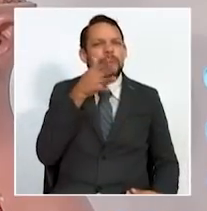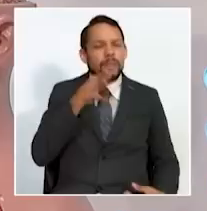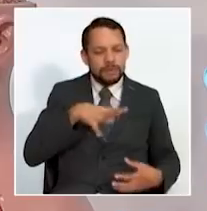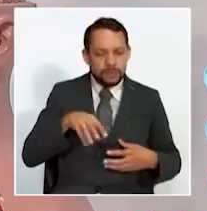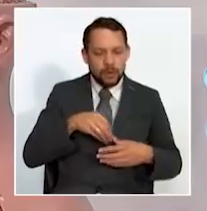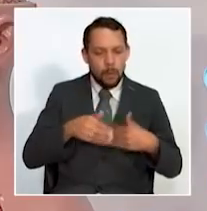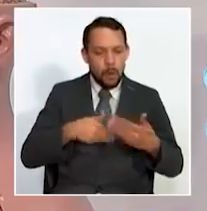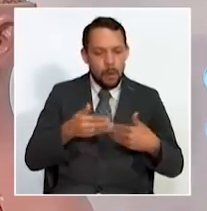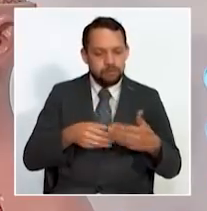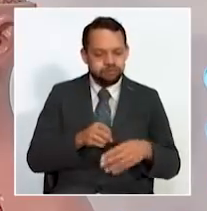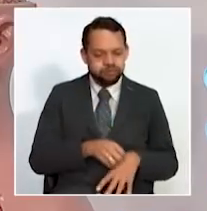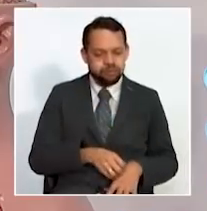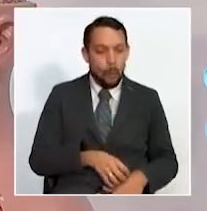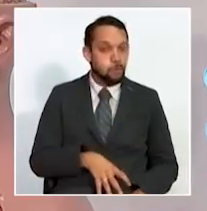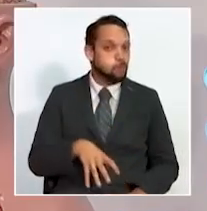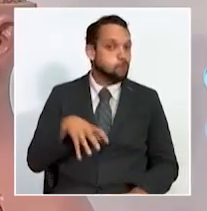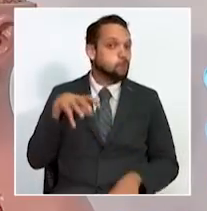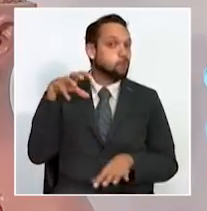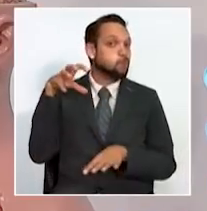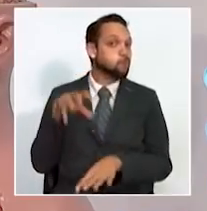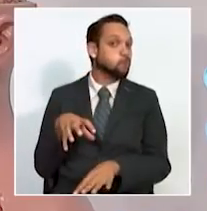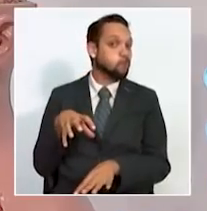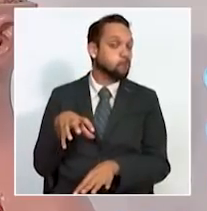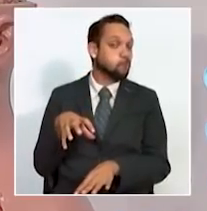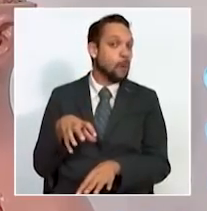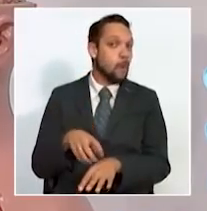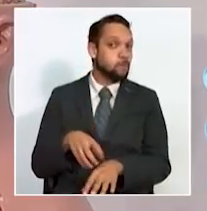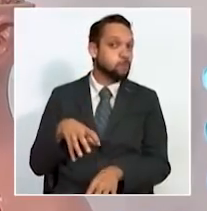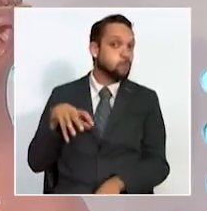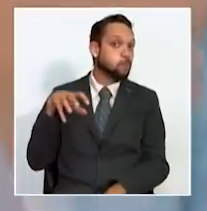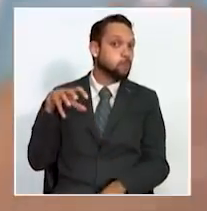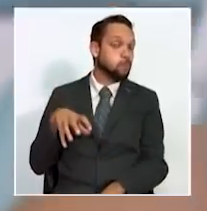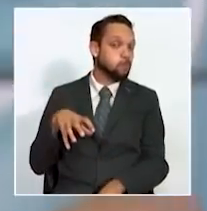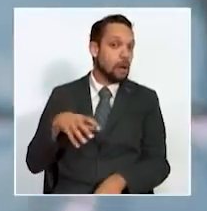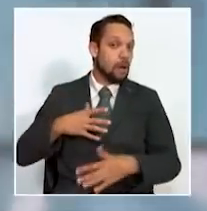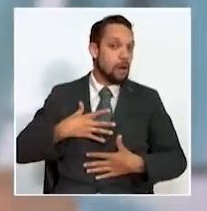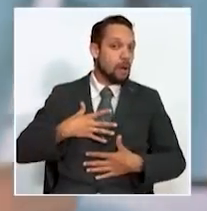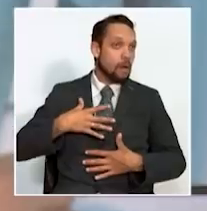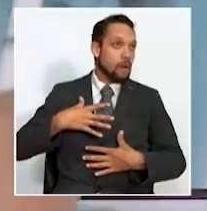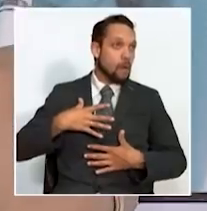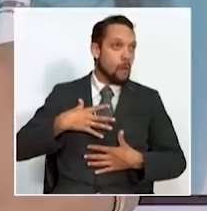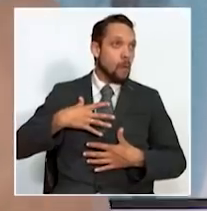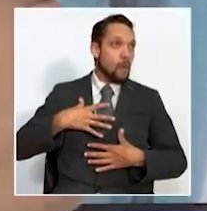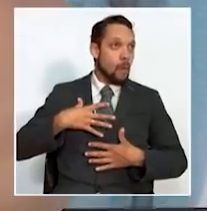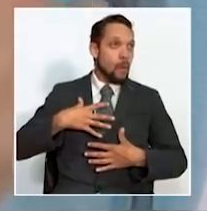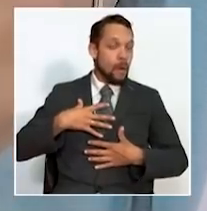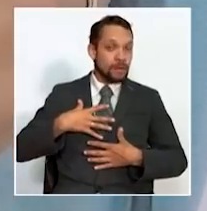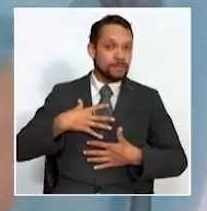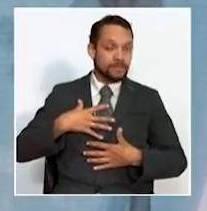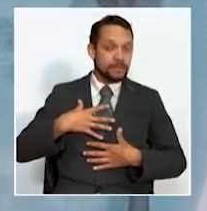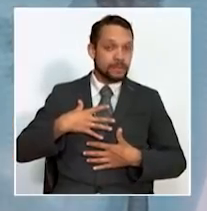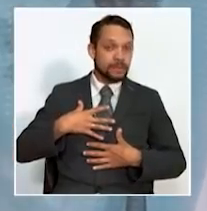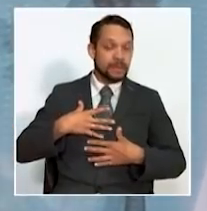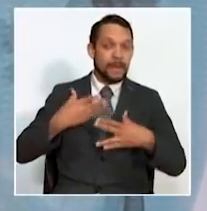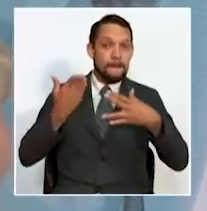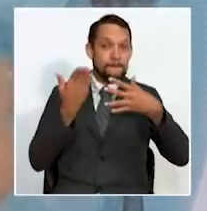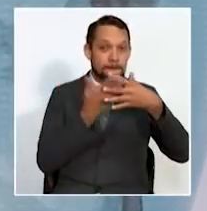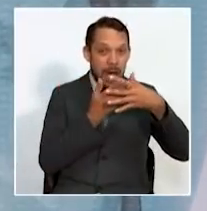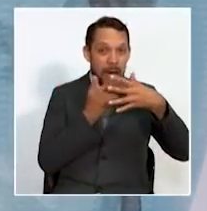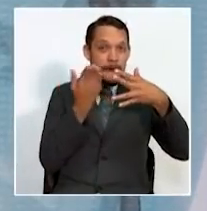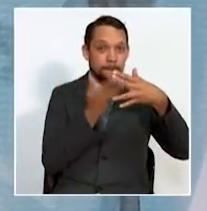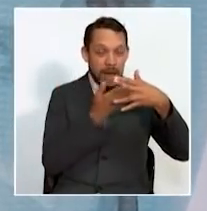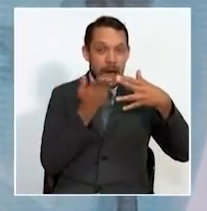hiperinsufla y resulta que mantiene esa forma y encontramos que hay un aumento de los espacios intercostales y hay